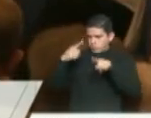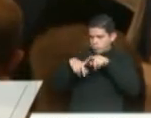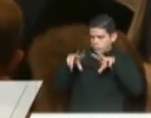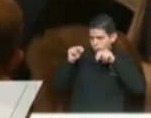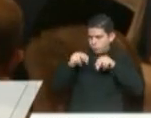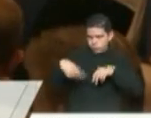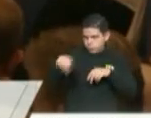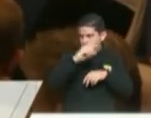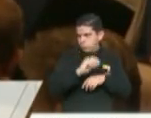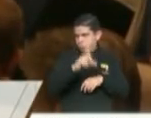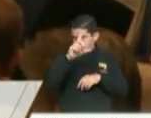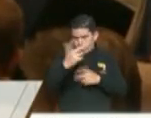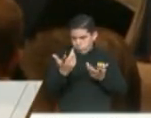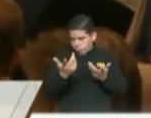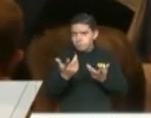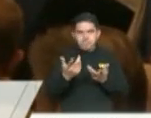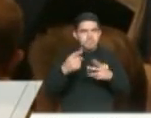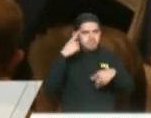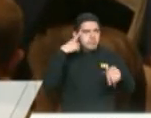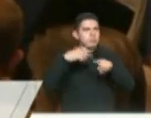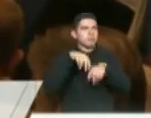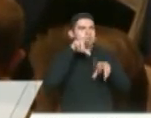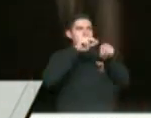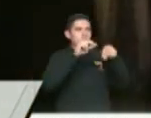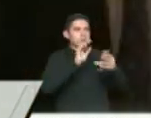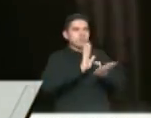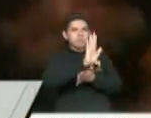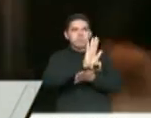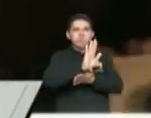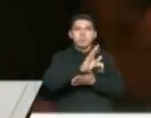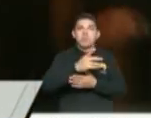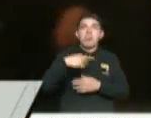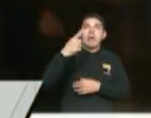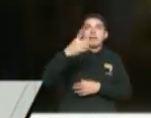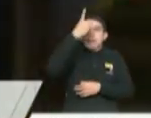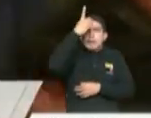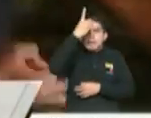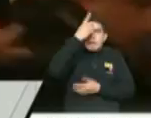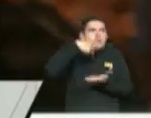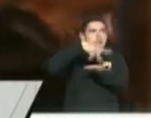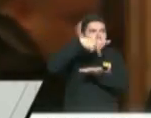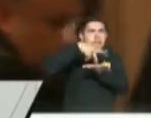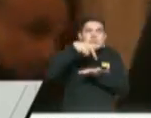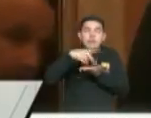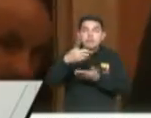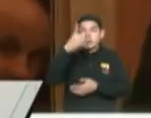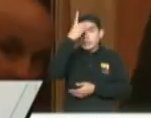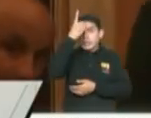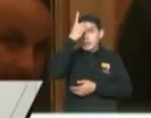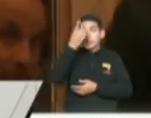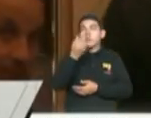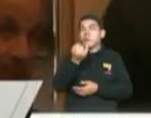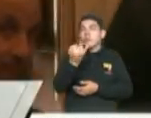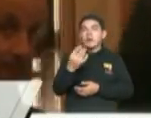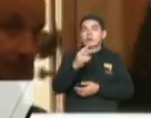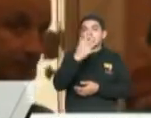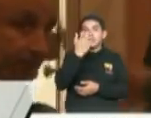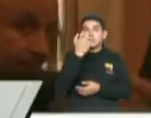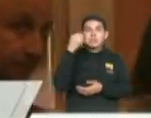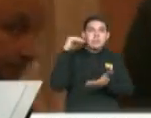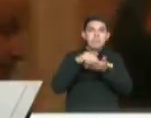el evento era irresponsable y representaría hipotecar el futuro de la ciudad que posee una notable deuda de más de 13 mil millones de